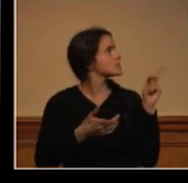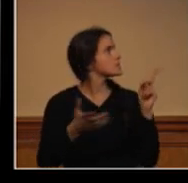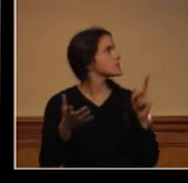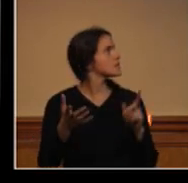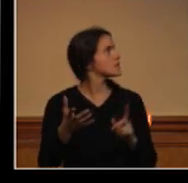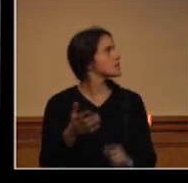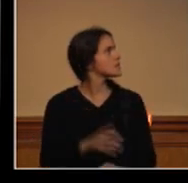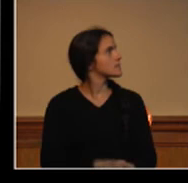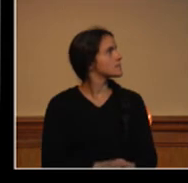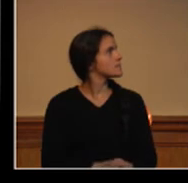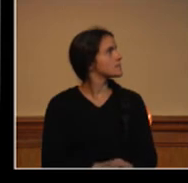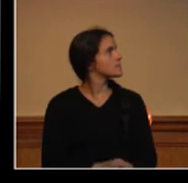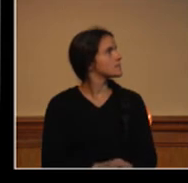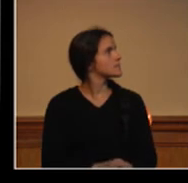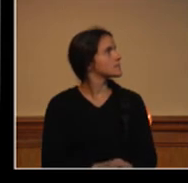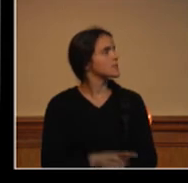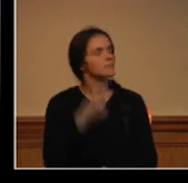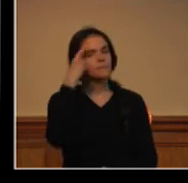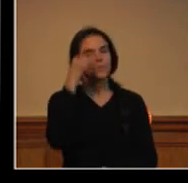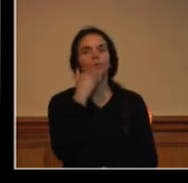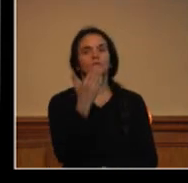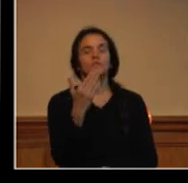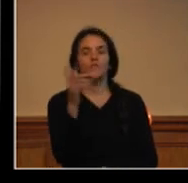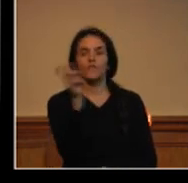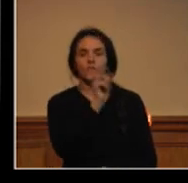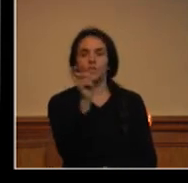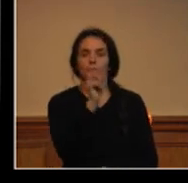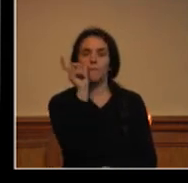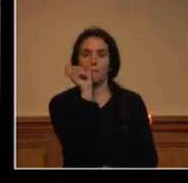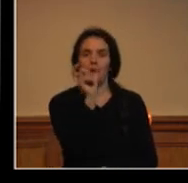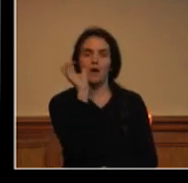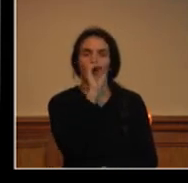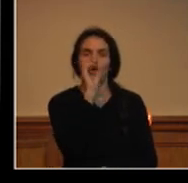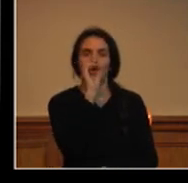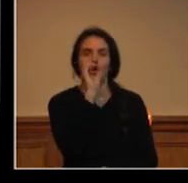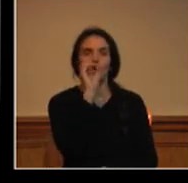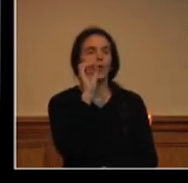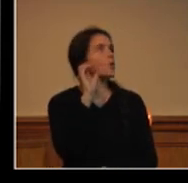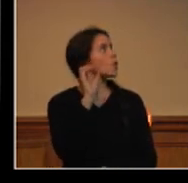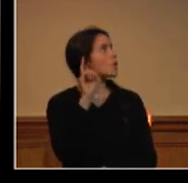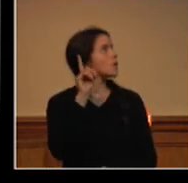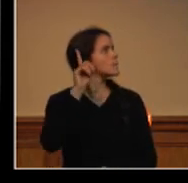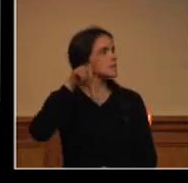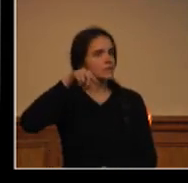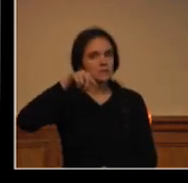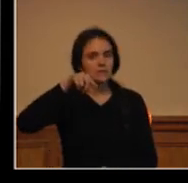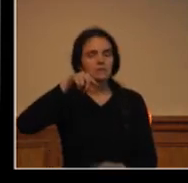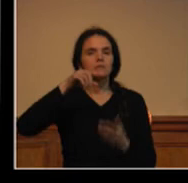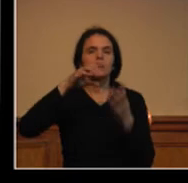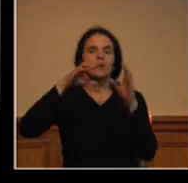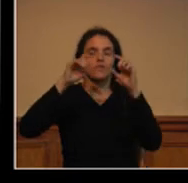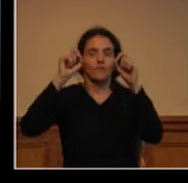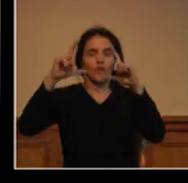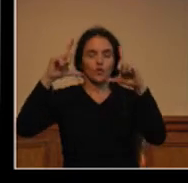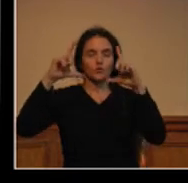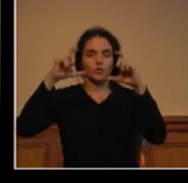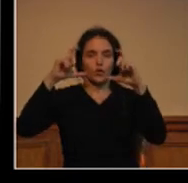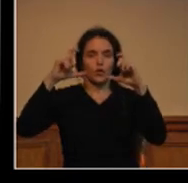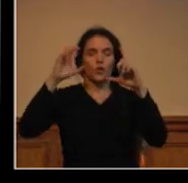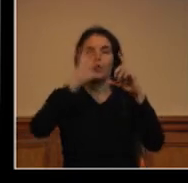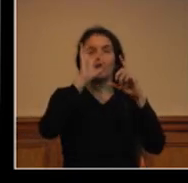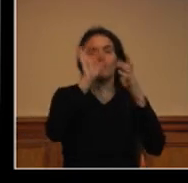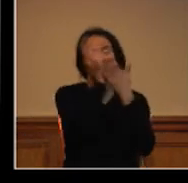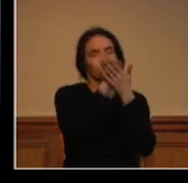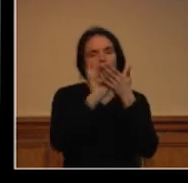instante, pero al momento de borrar una palabra o un objeto, tenemos que mantenerlo presionado para que este